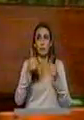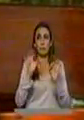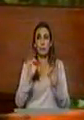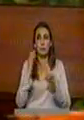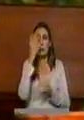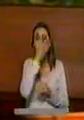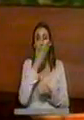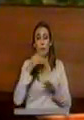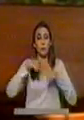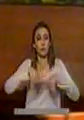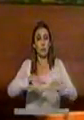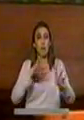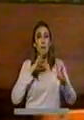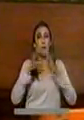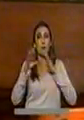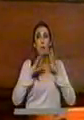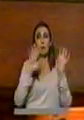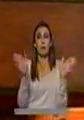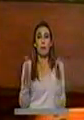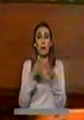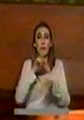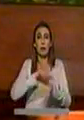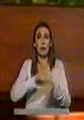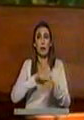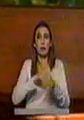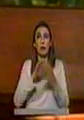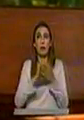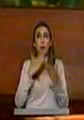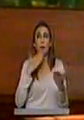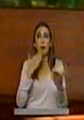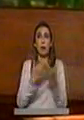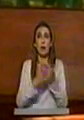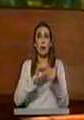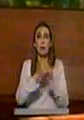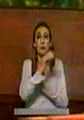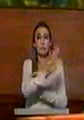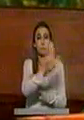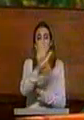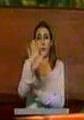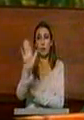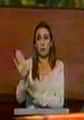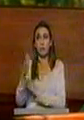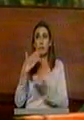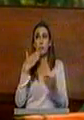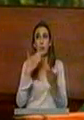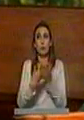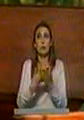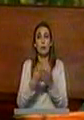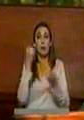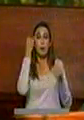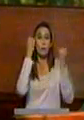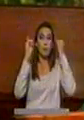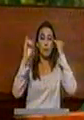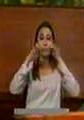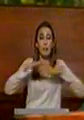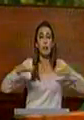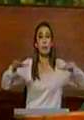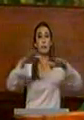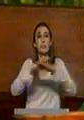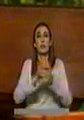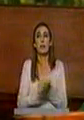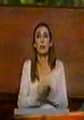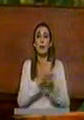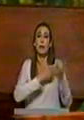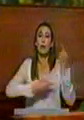Esto lo vamos a ver más adelante. Estamos un poco cortos de tiempo. Les agradecemos a cada uno de los invitados por ofrecernos sus puntos de vista. Vamos a hacer un